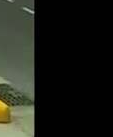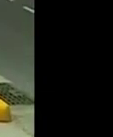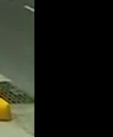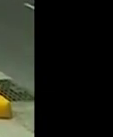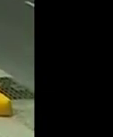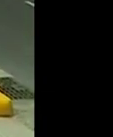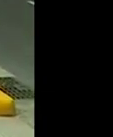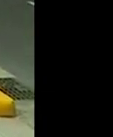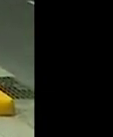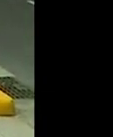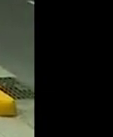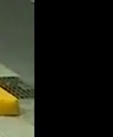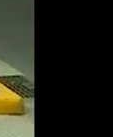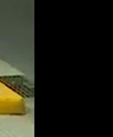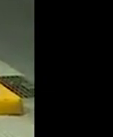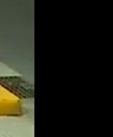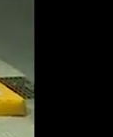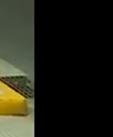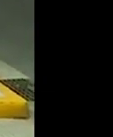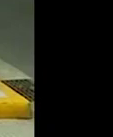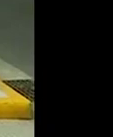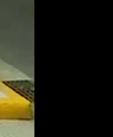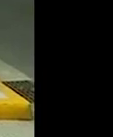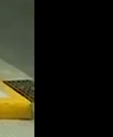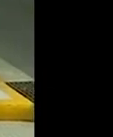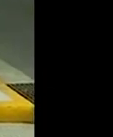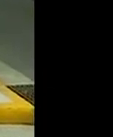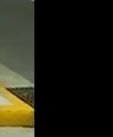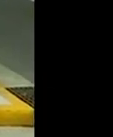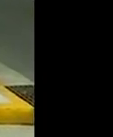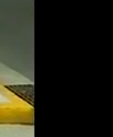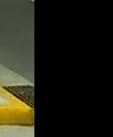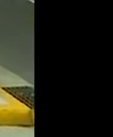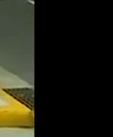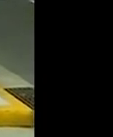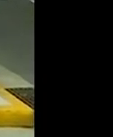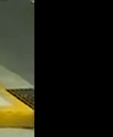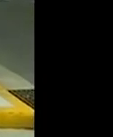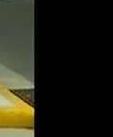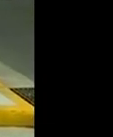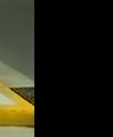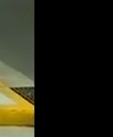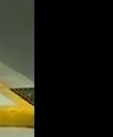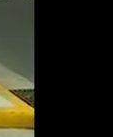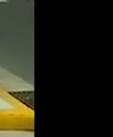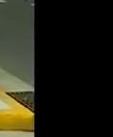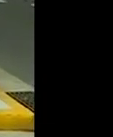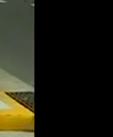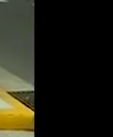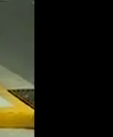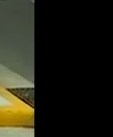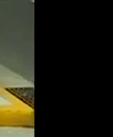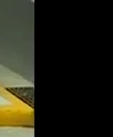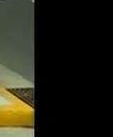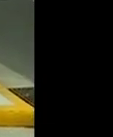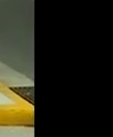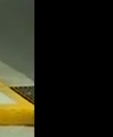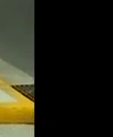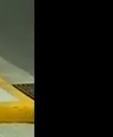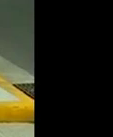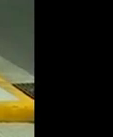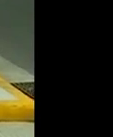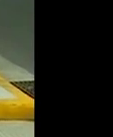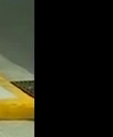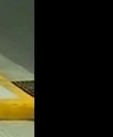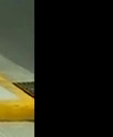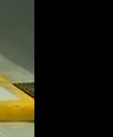Juan Pablo, lo que tenemos que decir es que había muy poca gente en todos lados. La gente no salió, a diferencia de lo que venía ocurriendo hasta